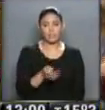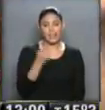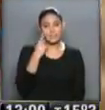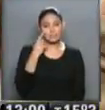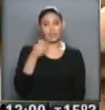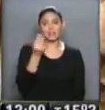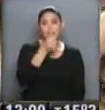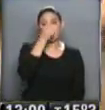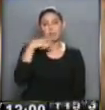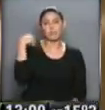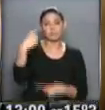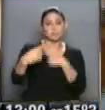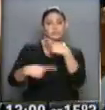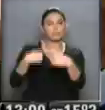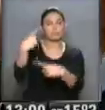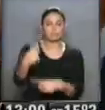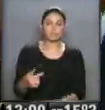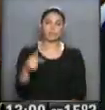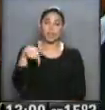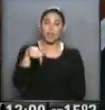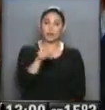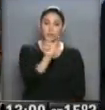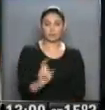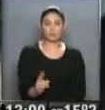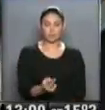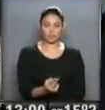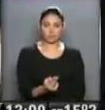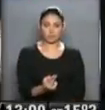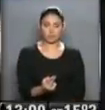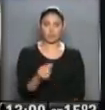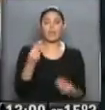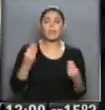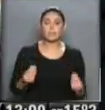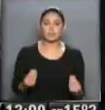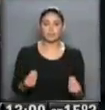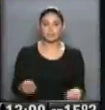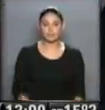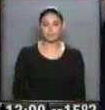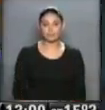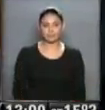fin de semana tras fin de semana. Bueno, esta vez se cobró una víctima. ¿Qué pasó? Sigue así.